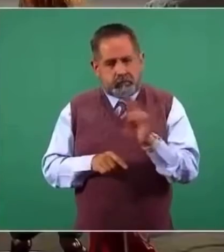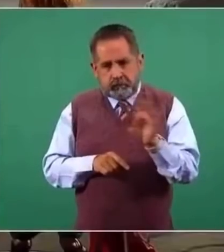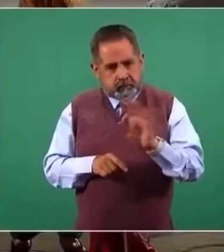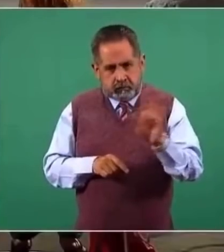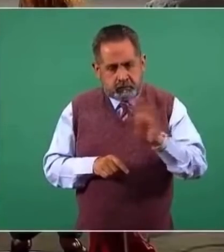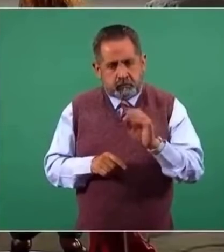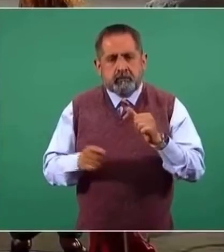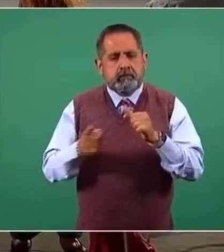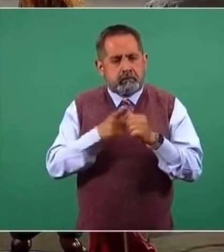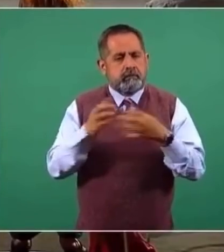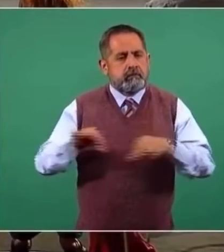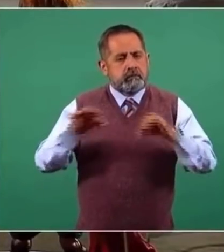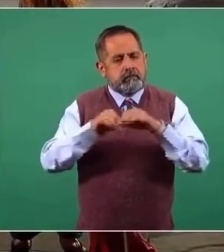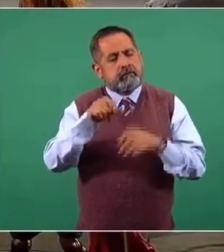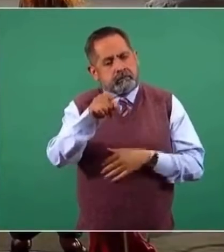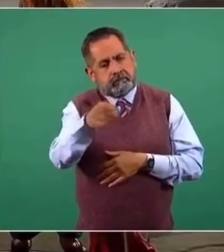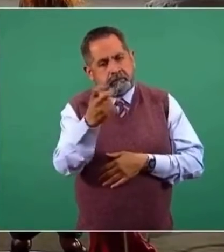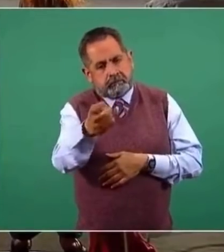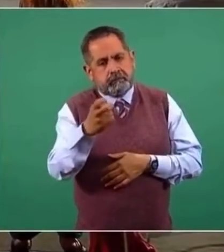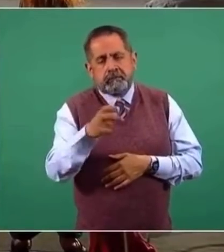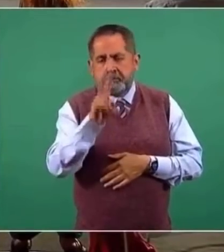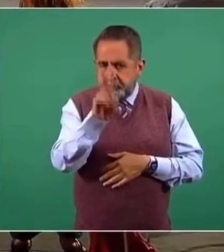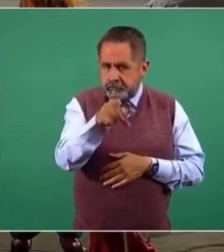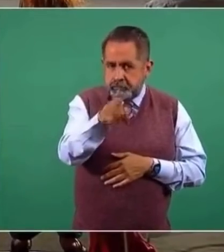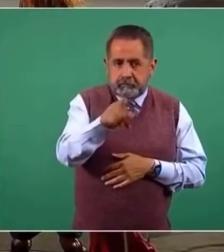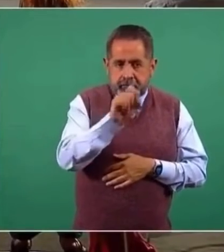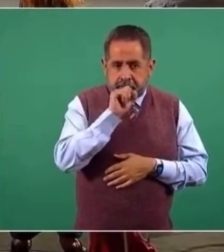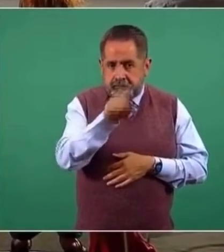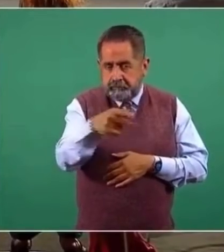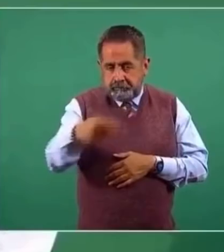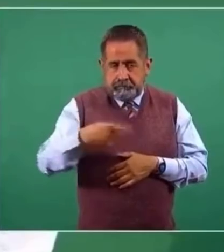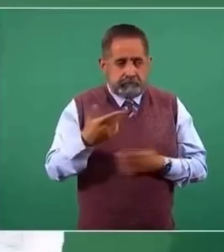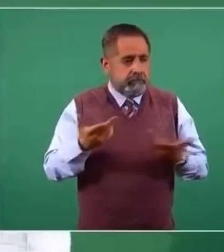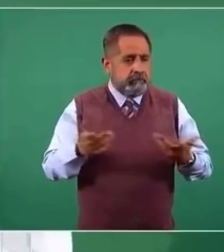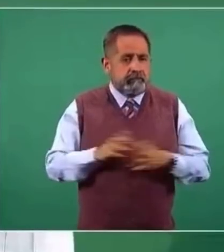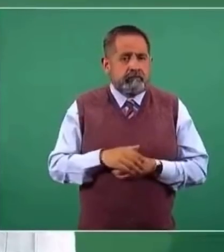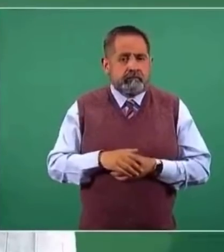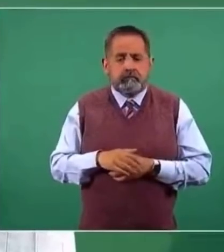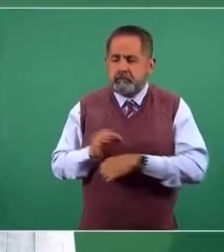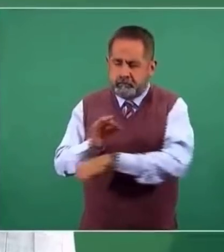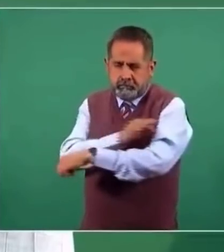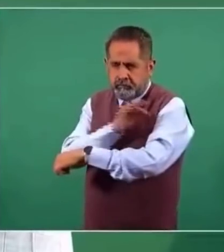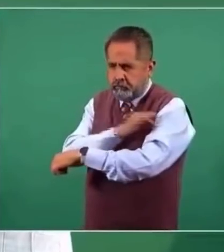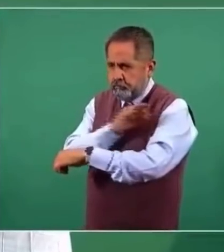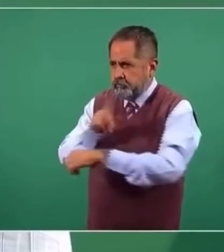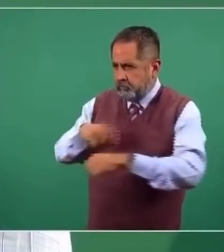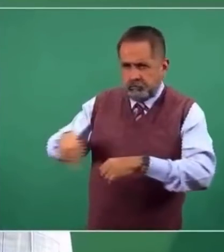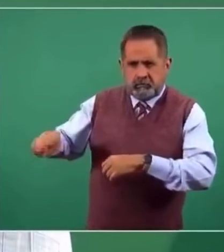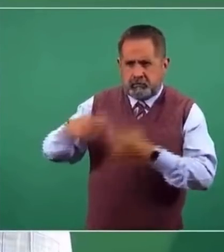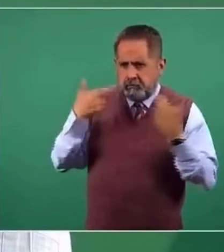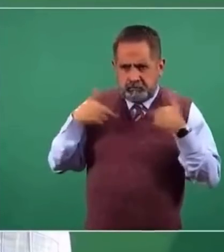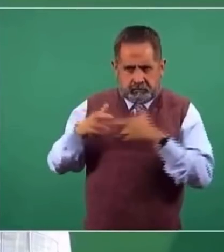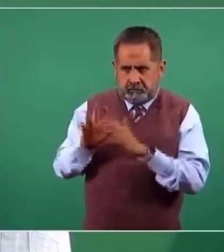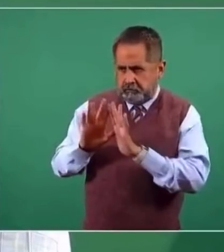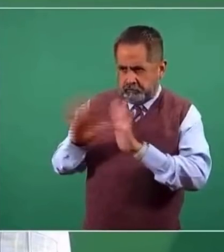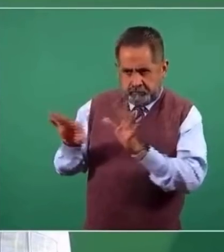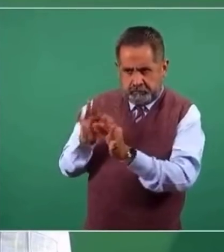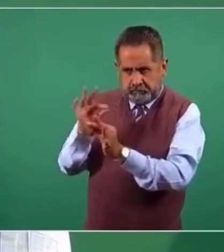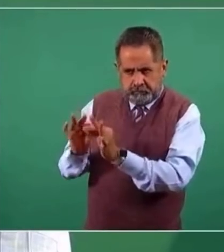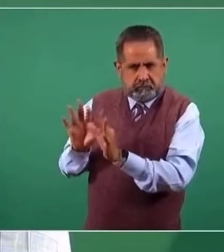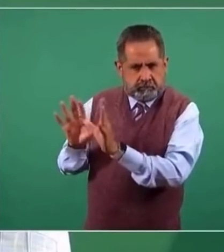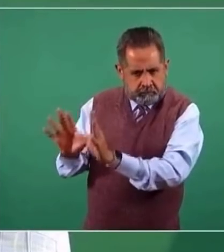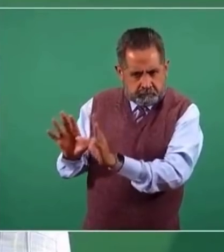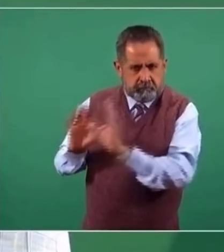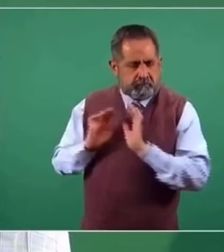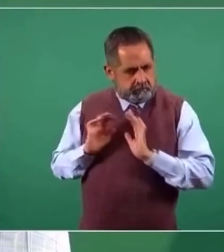porque justo tiene que ver con la preocupación de la pregunta. Es decir, más allá que tengamos ya a la población de trabajadores de la